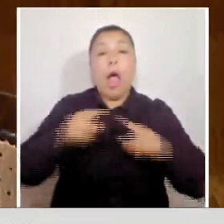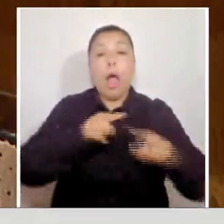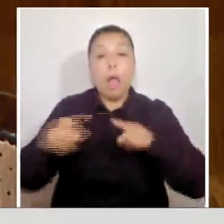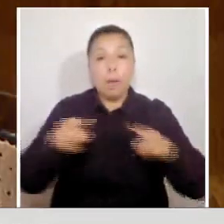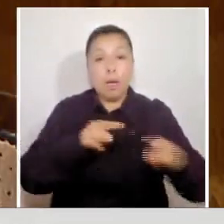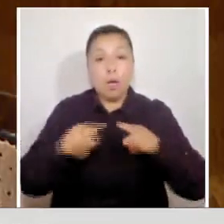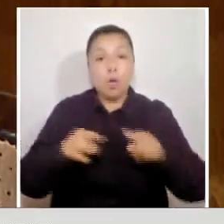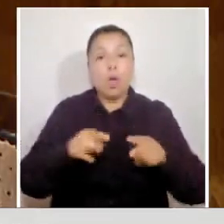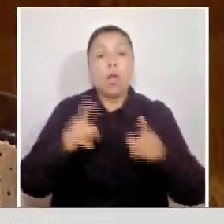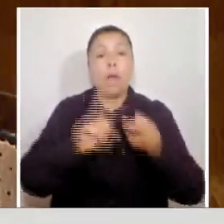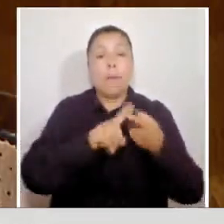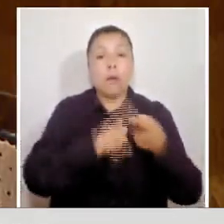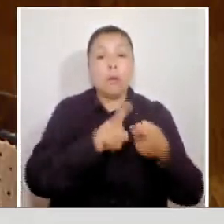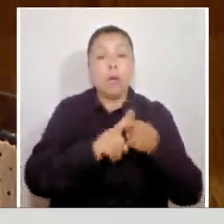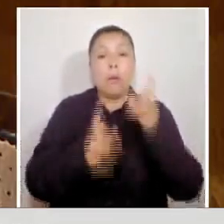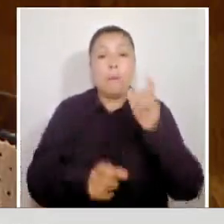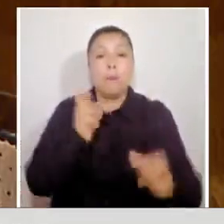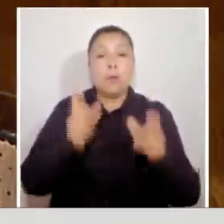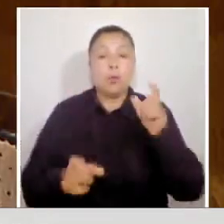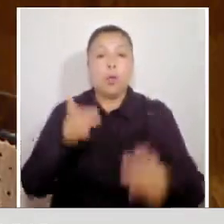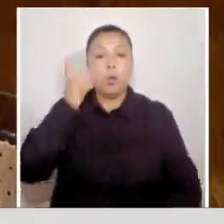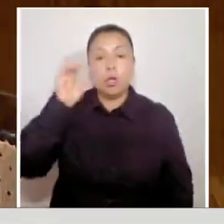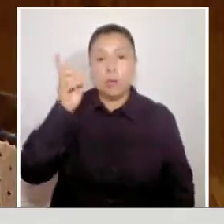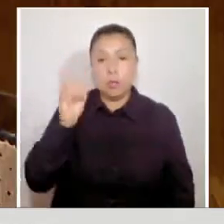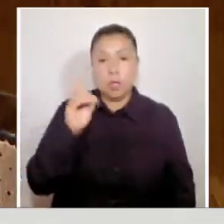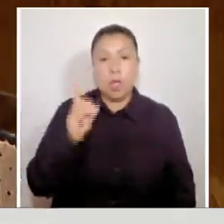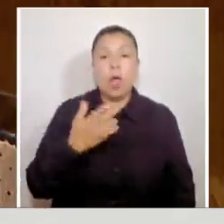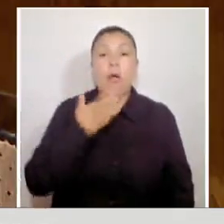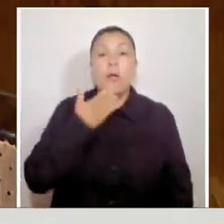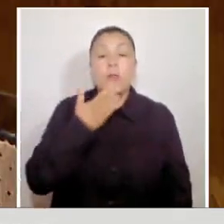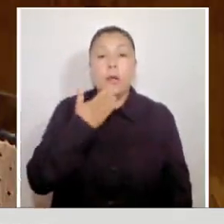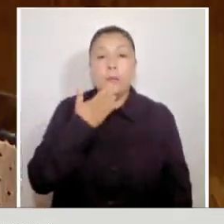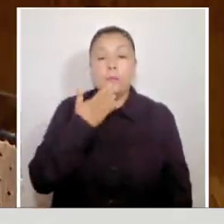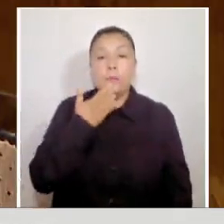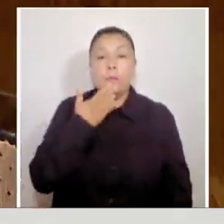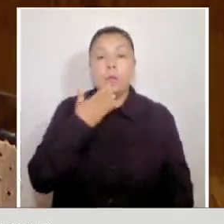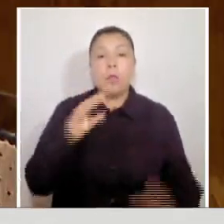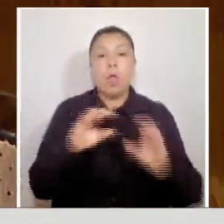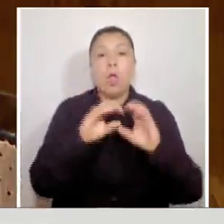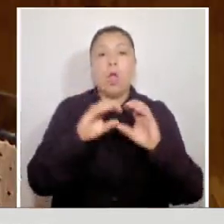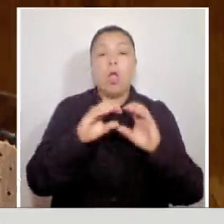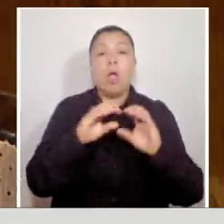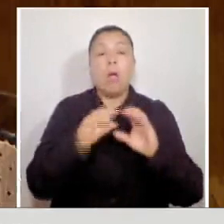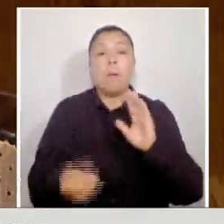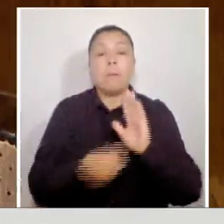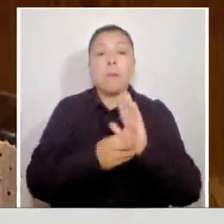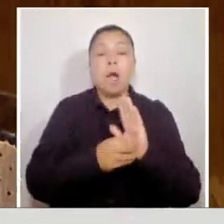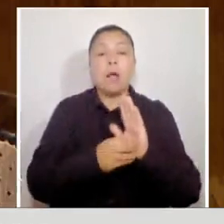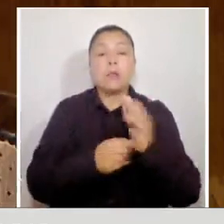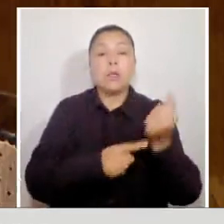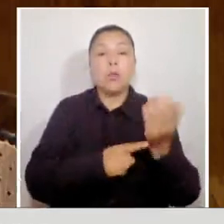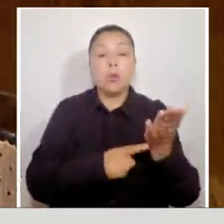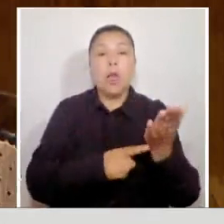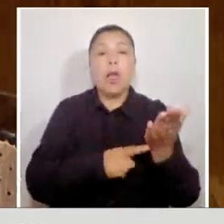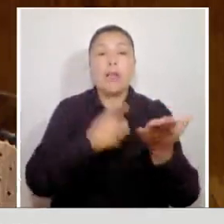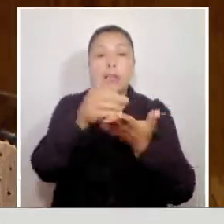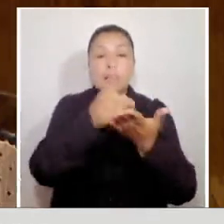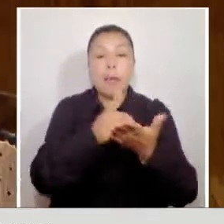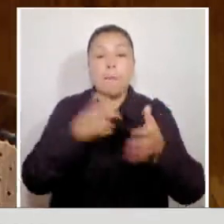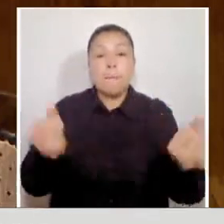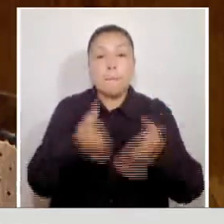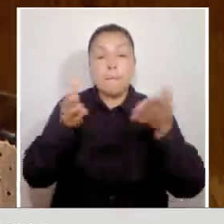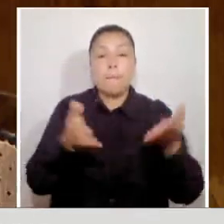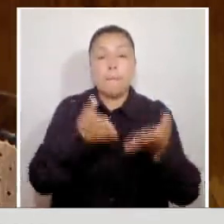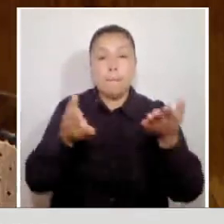que participan personas con discapacidad como también la incorporación de tecnologías diseñadas para promover la inclusión en los servicios